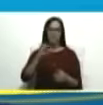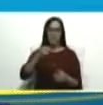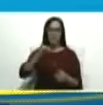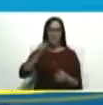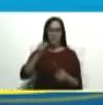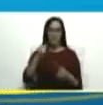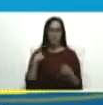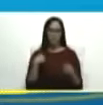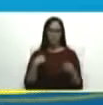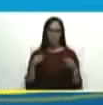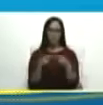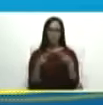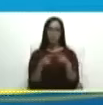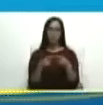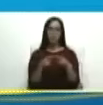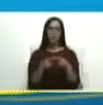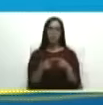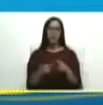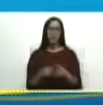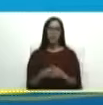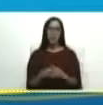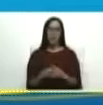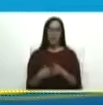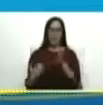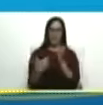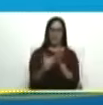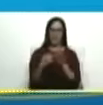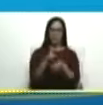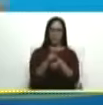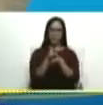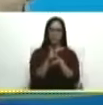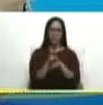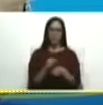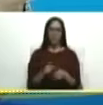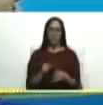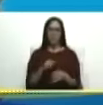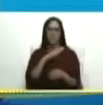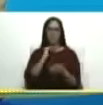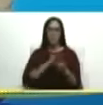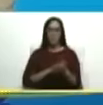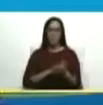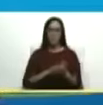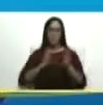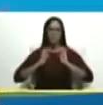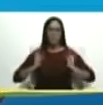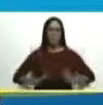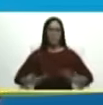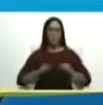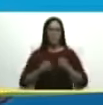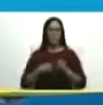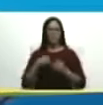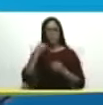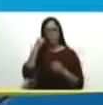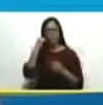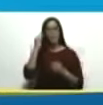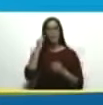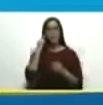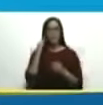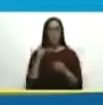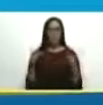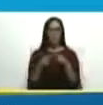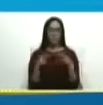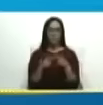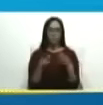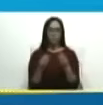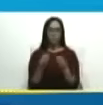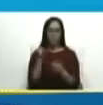reuniones, atacarme con un tanque, eliminarme físicamente junto al ministro Padrino, porque nos reunimos mucho en esa época en la